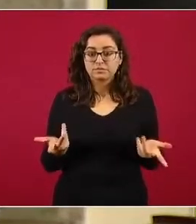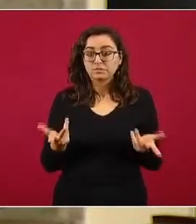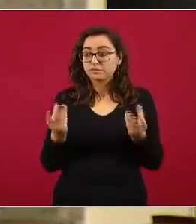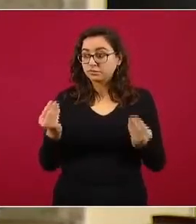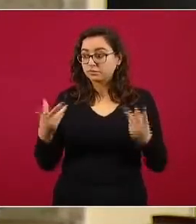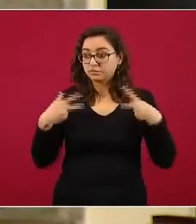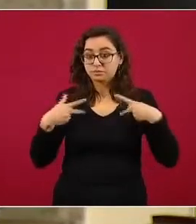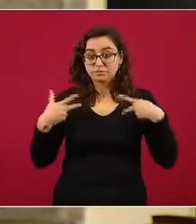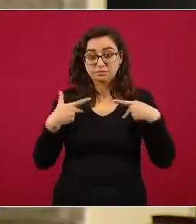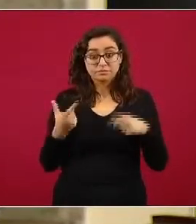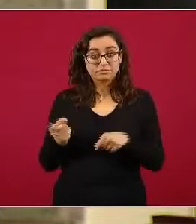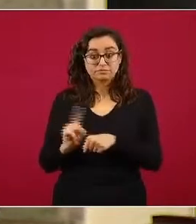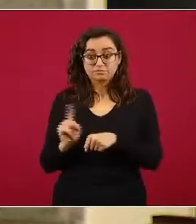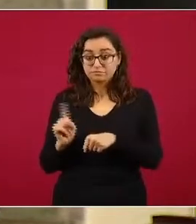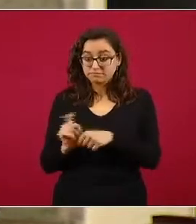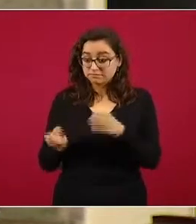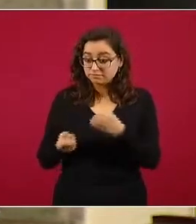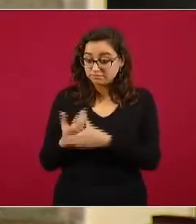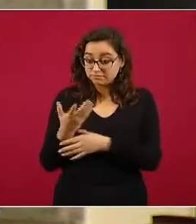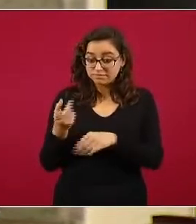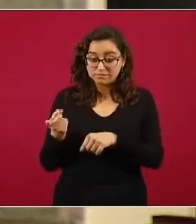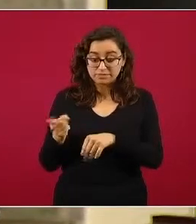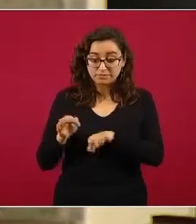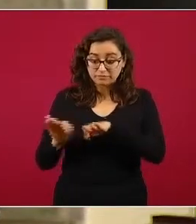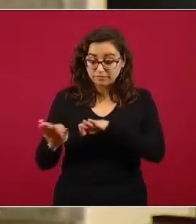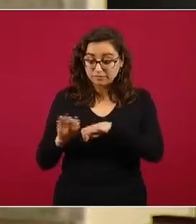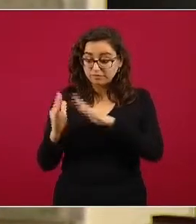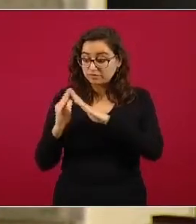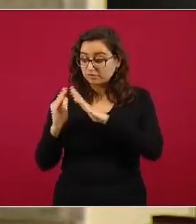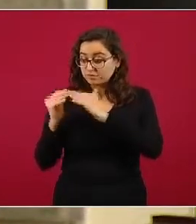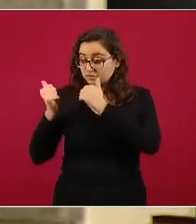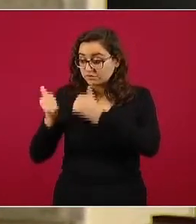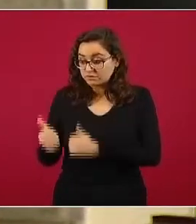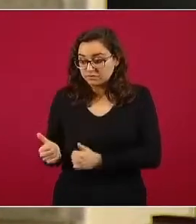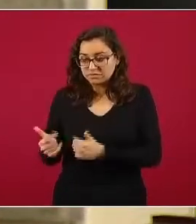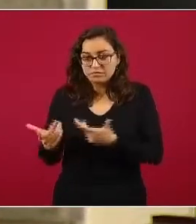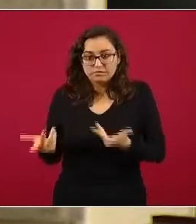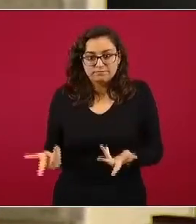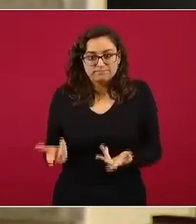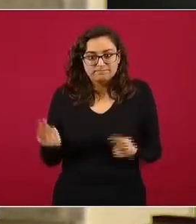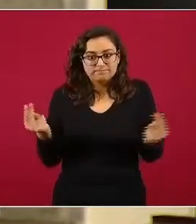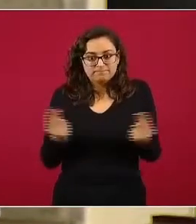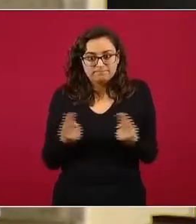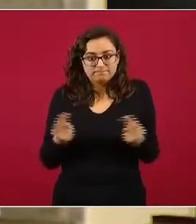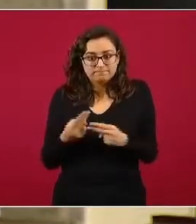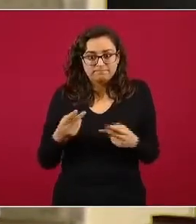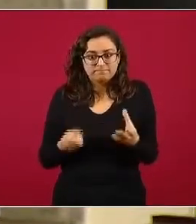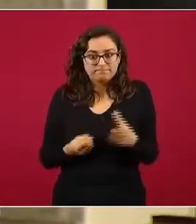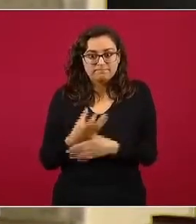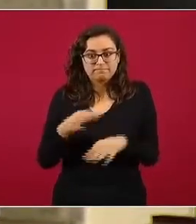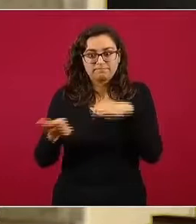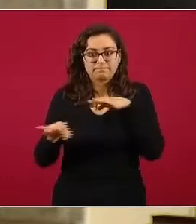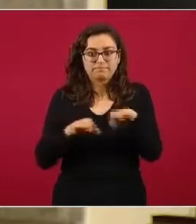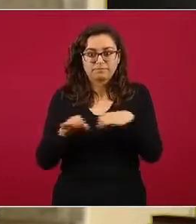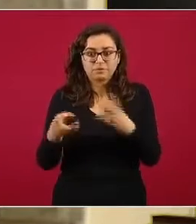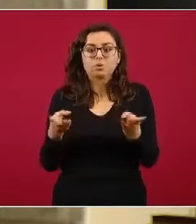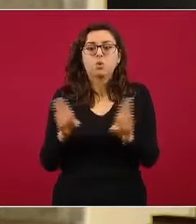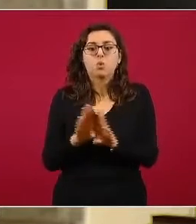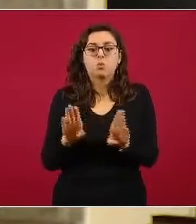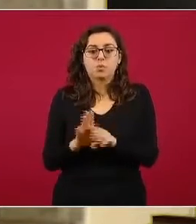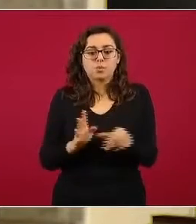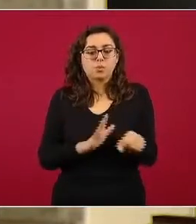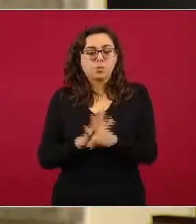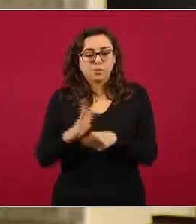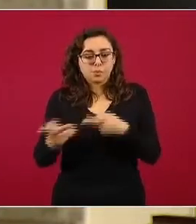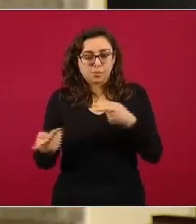día, salir a trabajar, o sea, no todos podemos quedarnos en casa, sino tenemos que ganarnos el pan? ¿Qué planes se